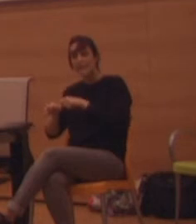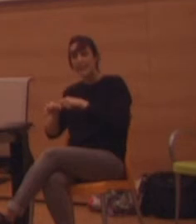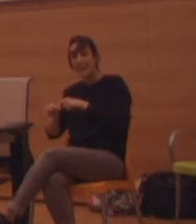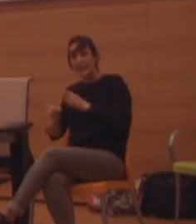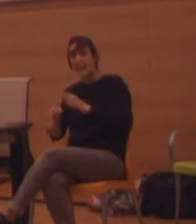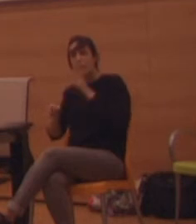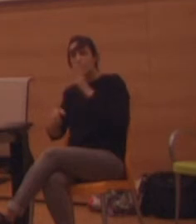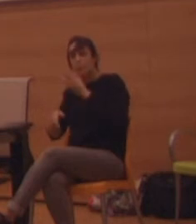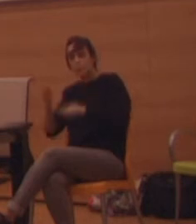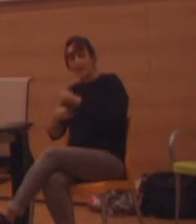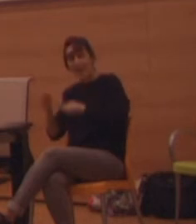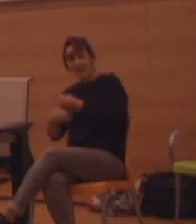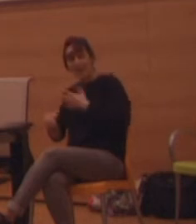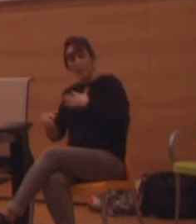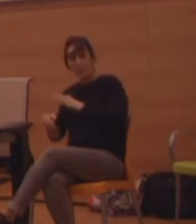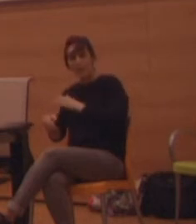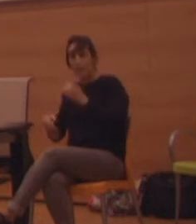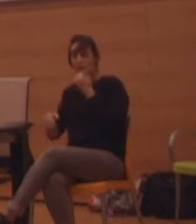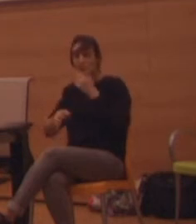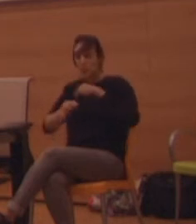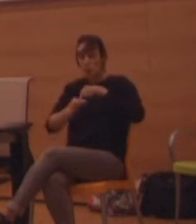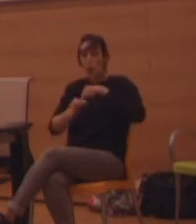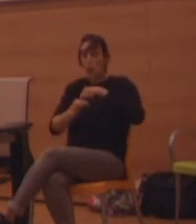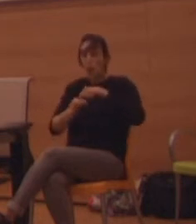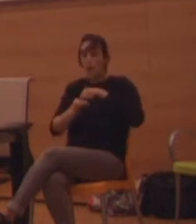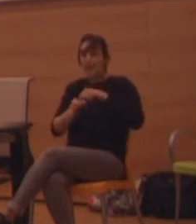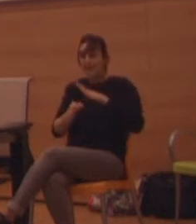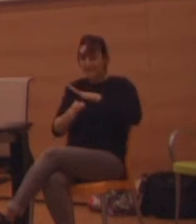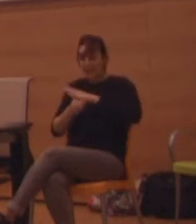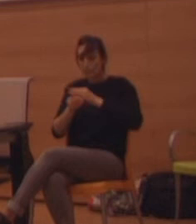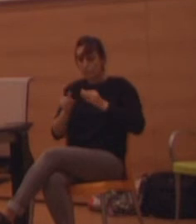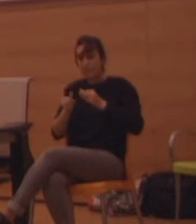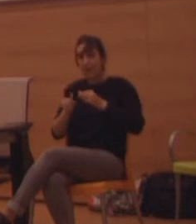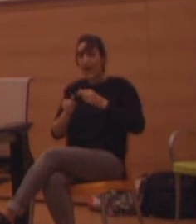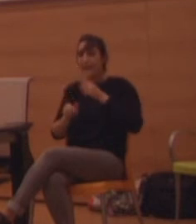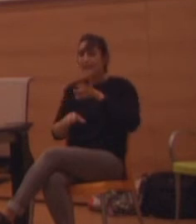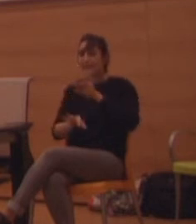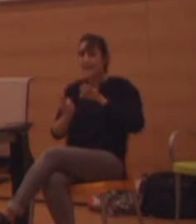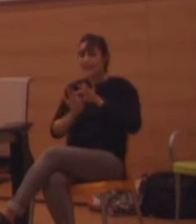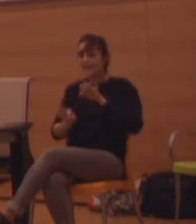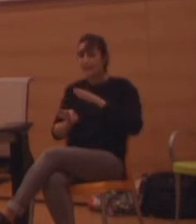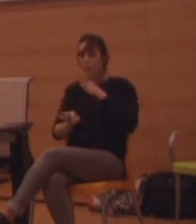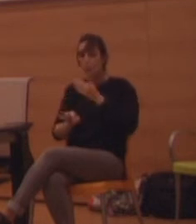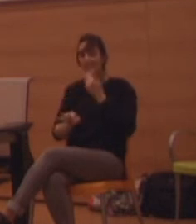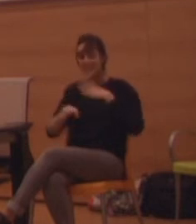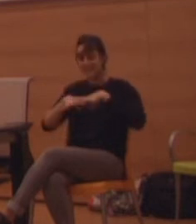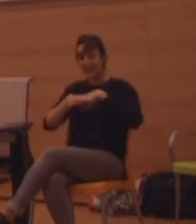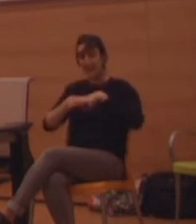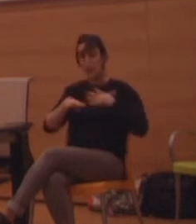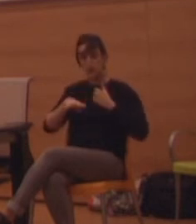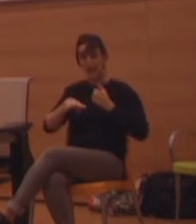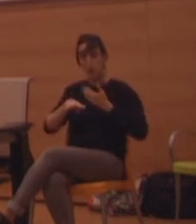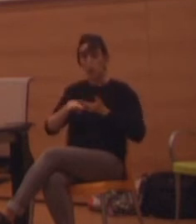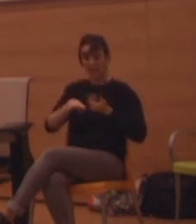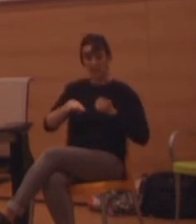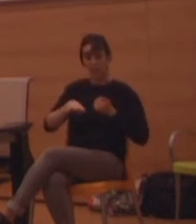desbridamiento, pero si son úlceras neuroisquémicas hay que hacer un desbridamiento un poco selectivo, porque si llegamos a tejido sano y no tenemos aportación